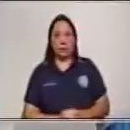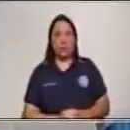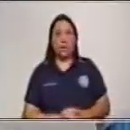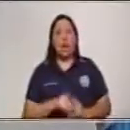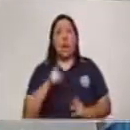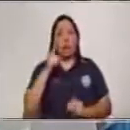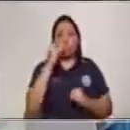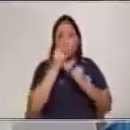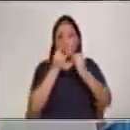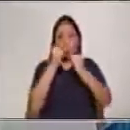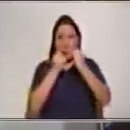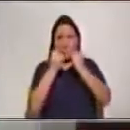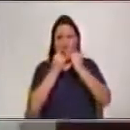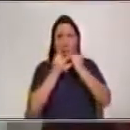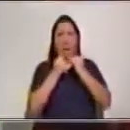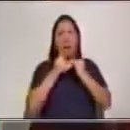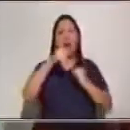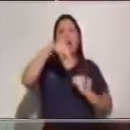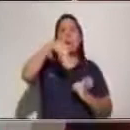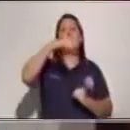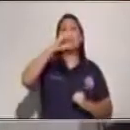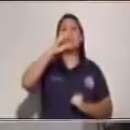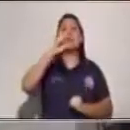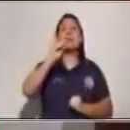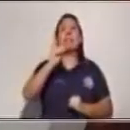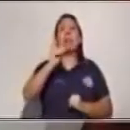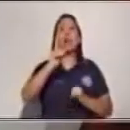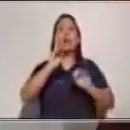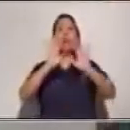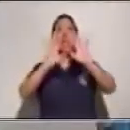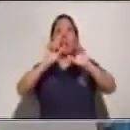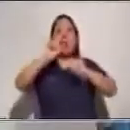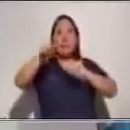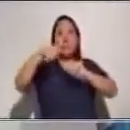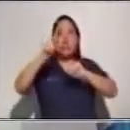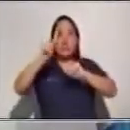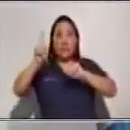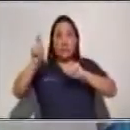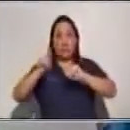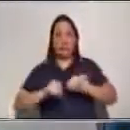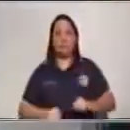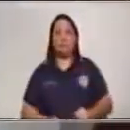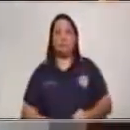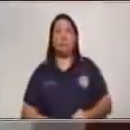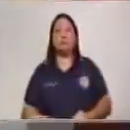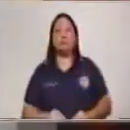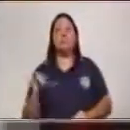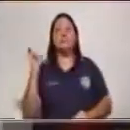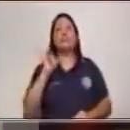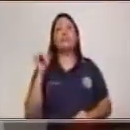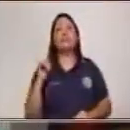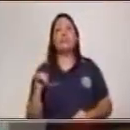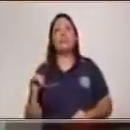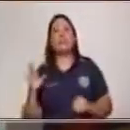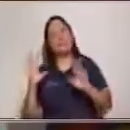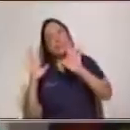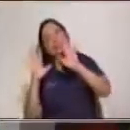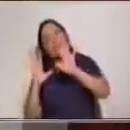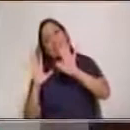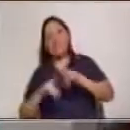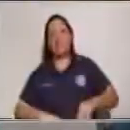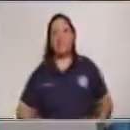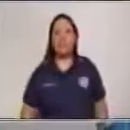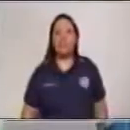Podemos concluir que el máximo común divisor entre 10 y 100 entonces es